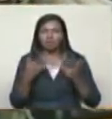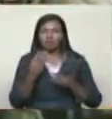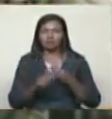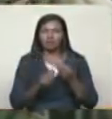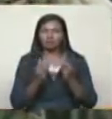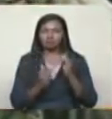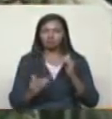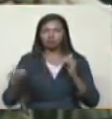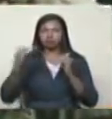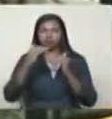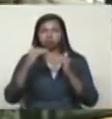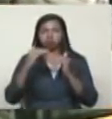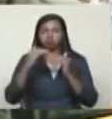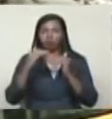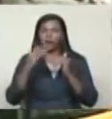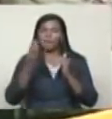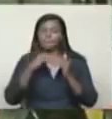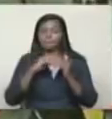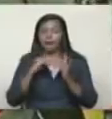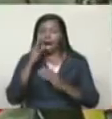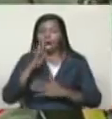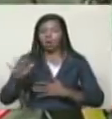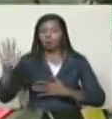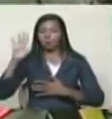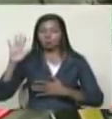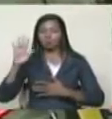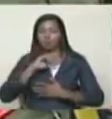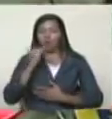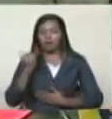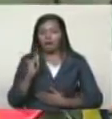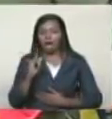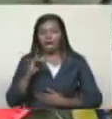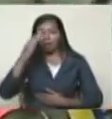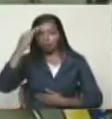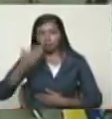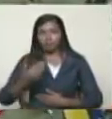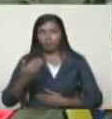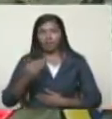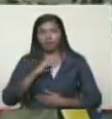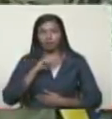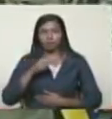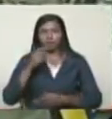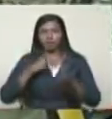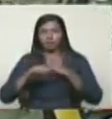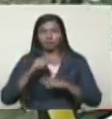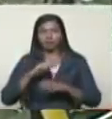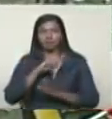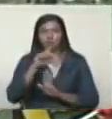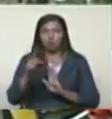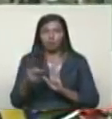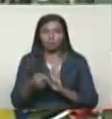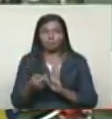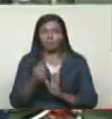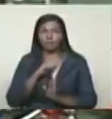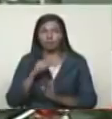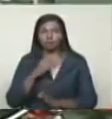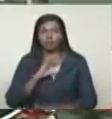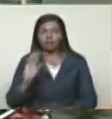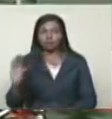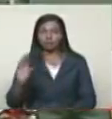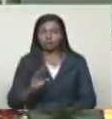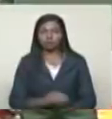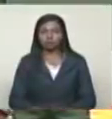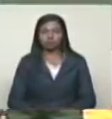eleva la moral y el compromiso de los efectivos militares por la defensa integral de la nación en